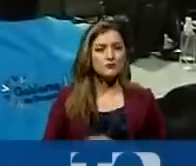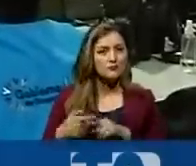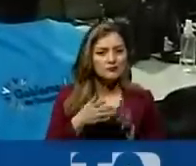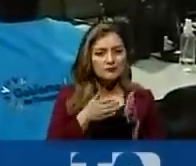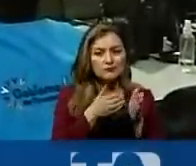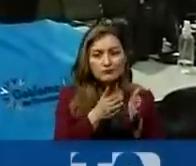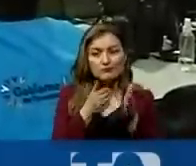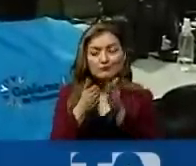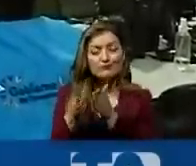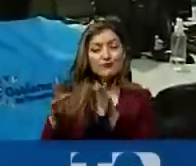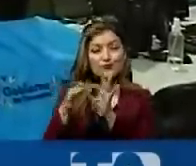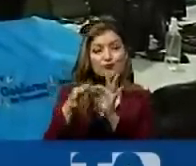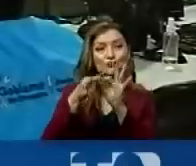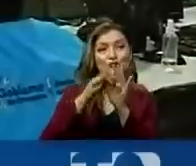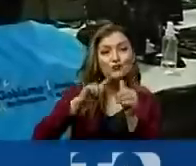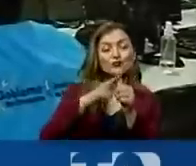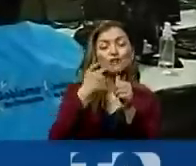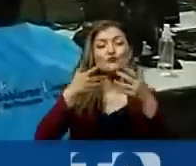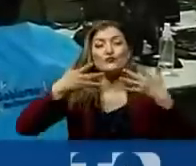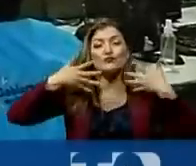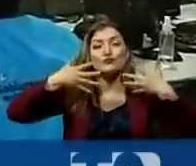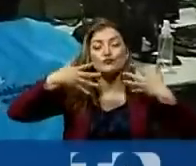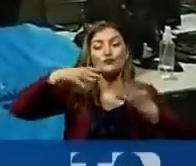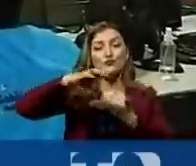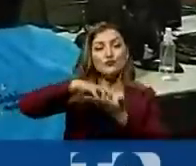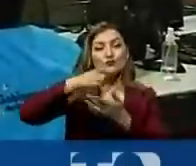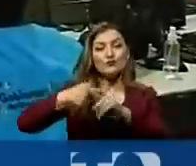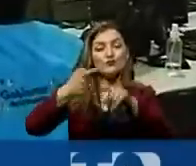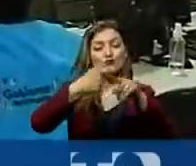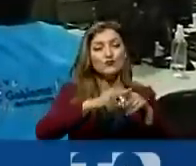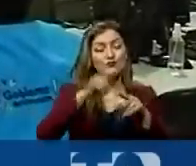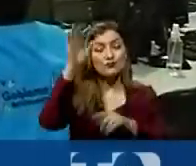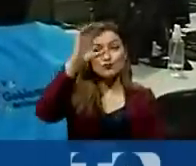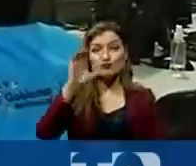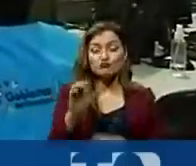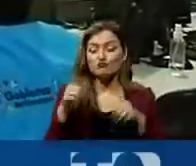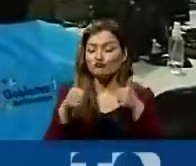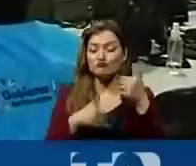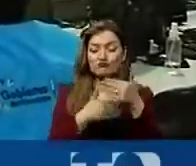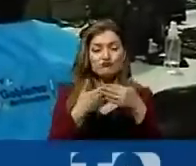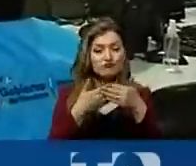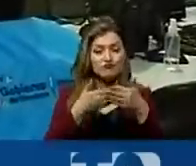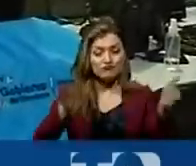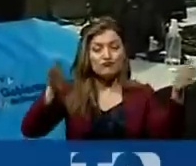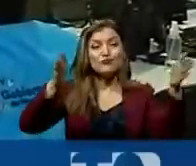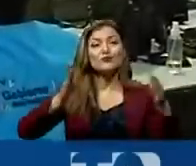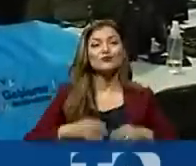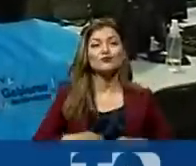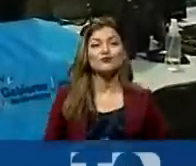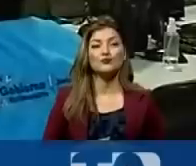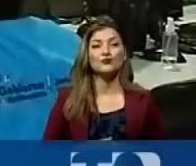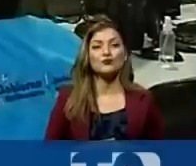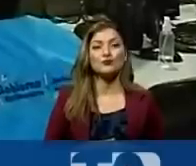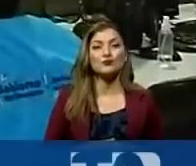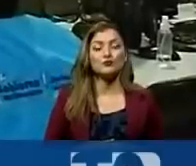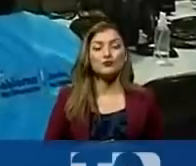conexiones principales entre los diferentes gas en las provincias de la costa están habilitadas es decir no no